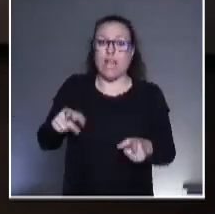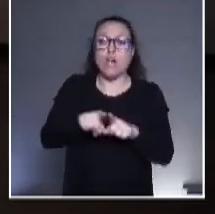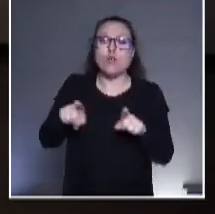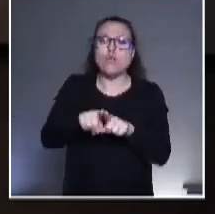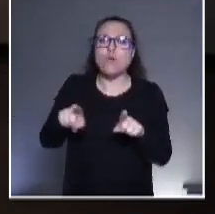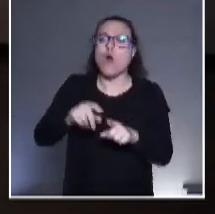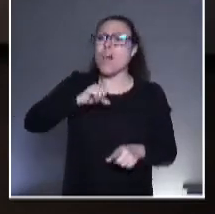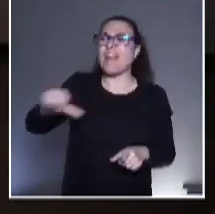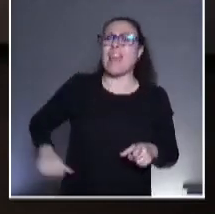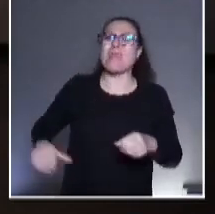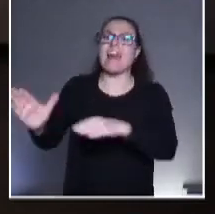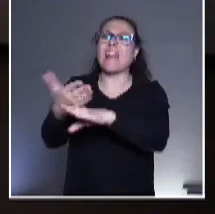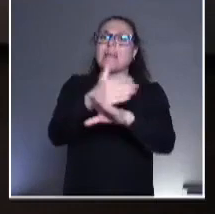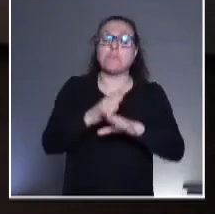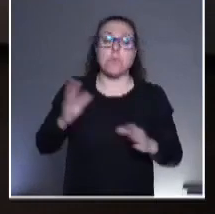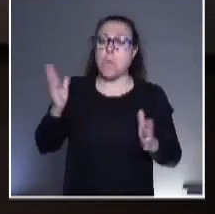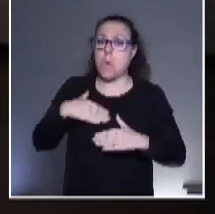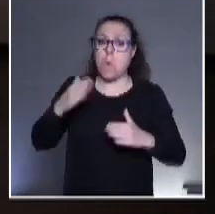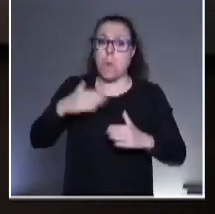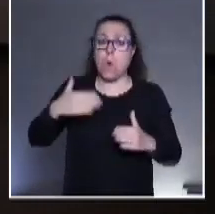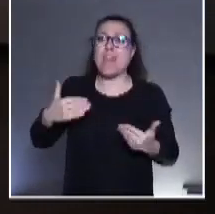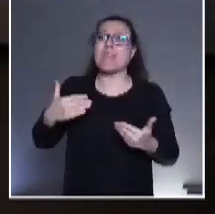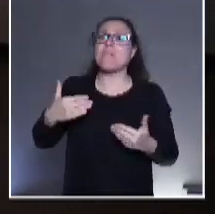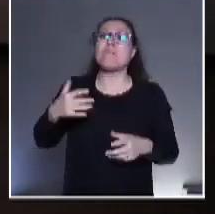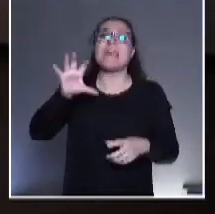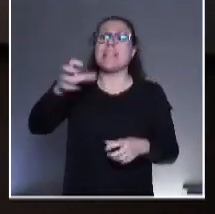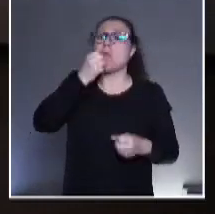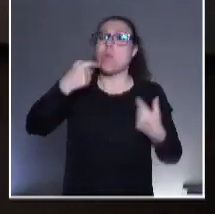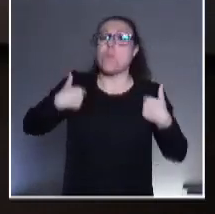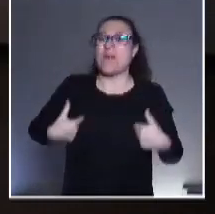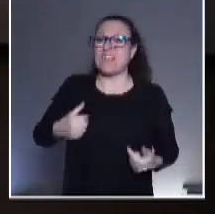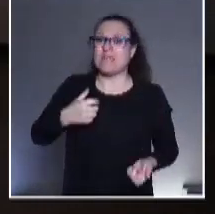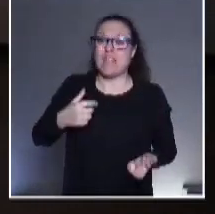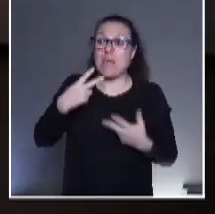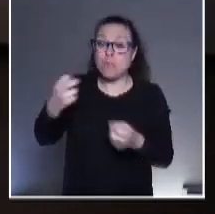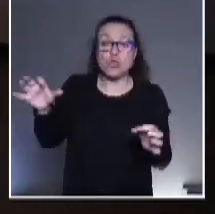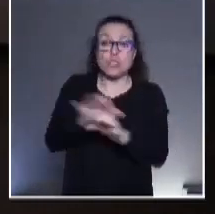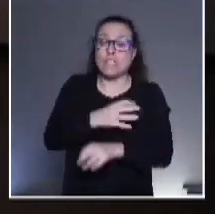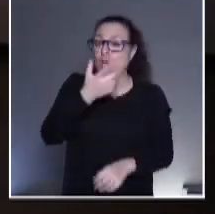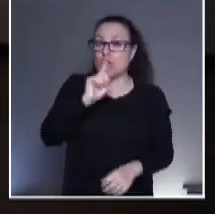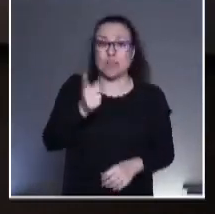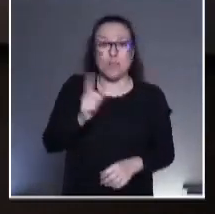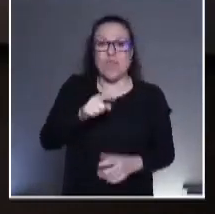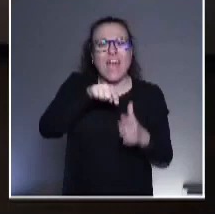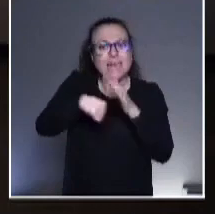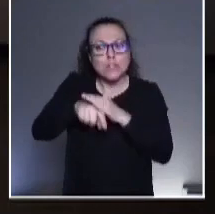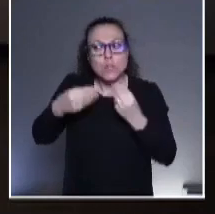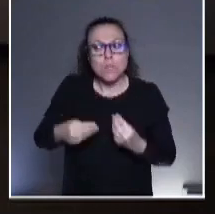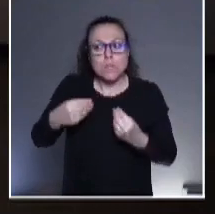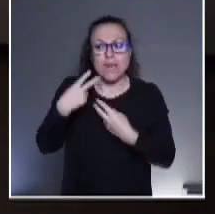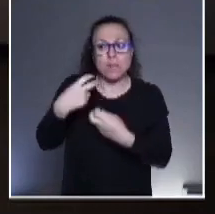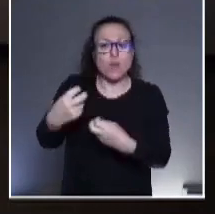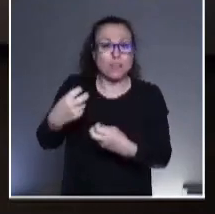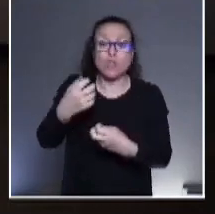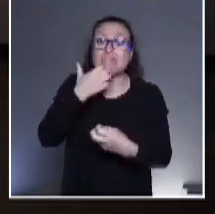redistribución de riqueza, no existe estado del bienestar si no hay impuestos. Y si la gestión de estos impuestos no se comunica de